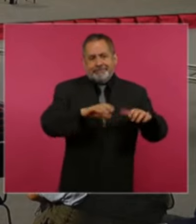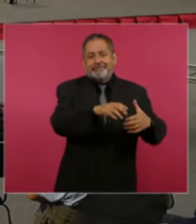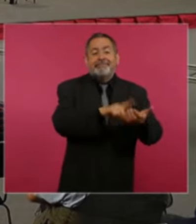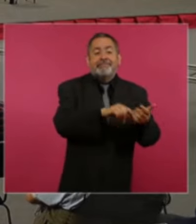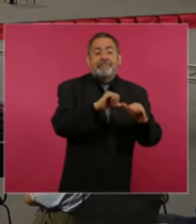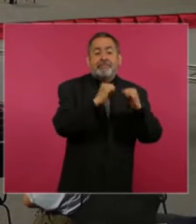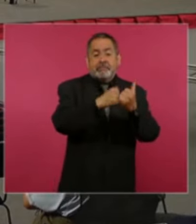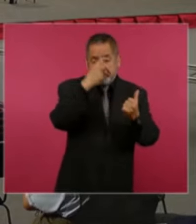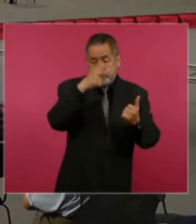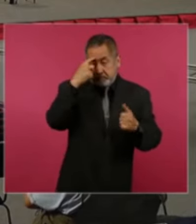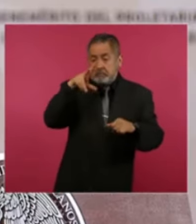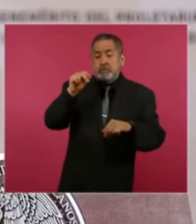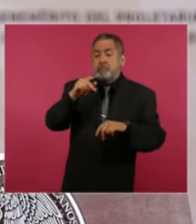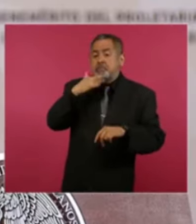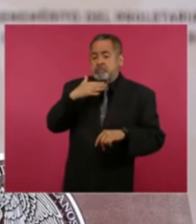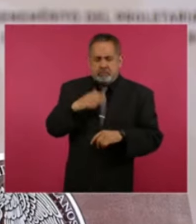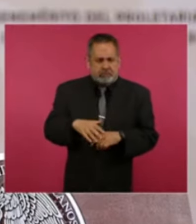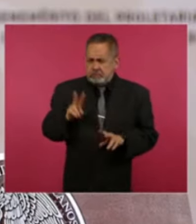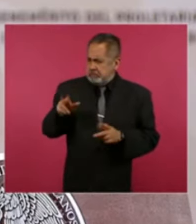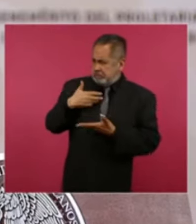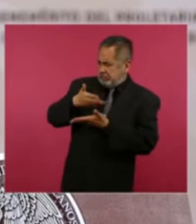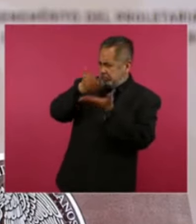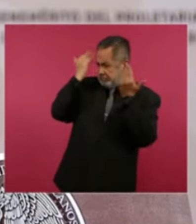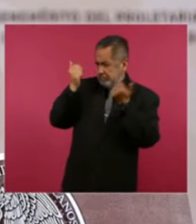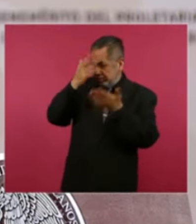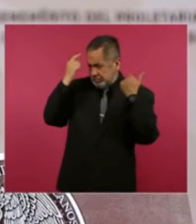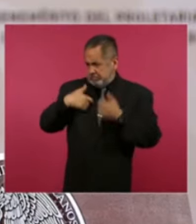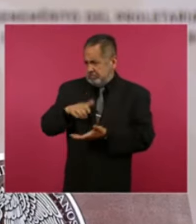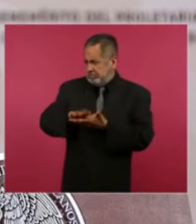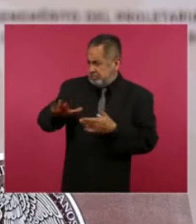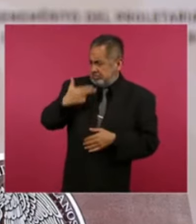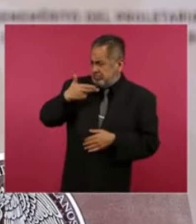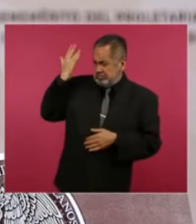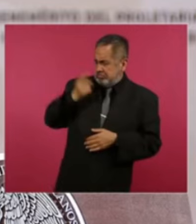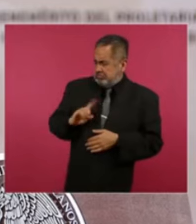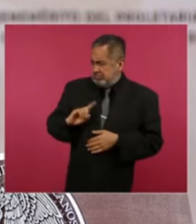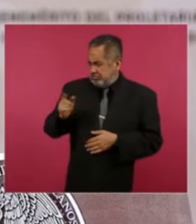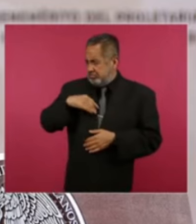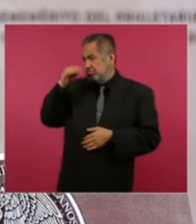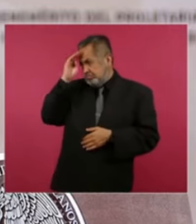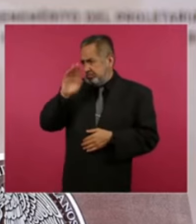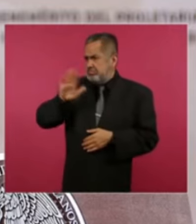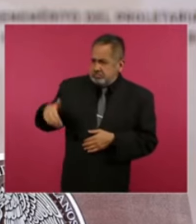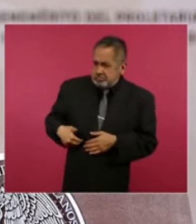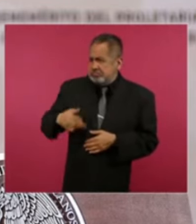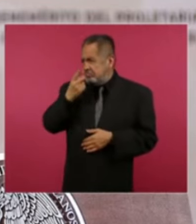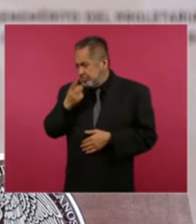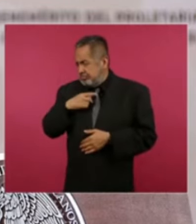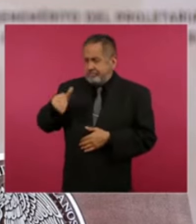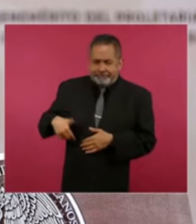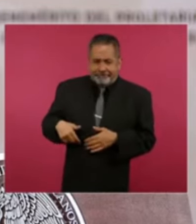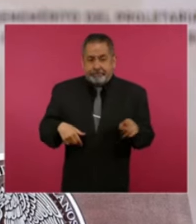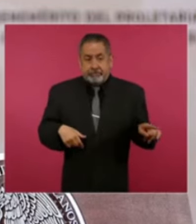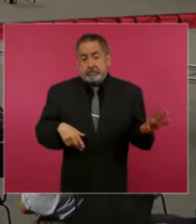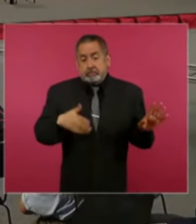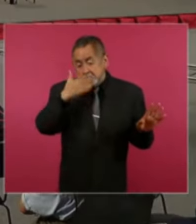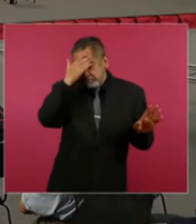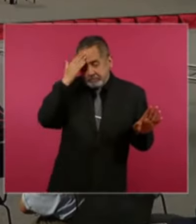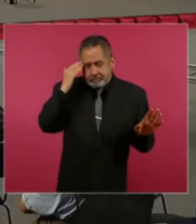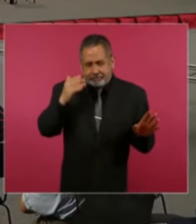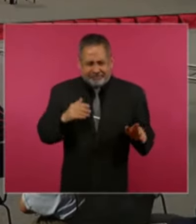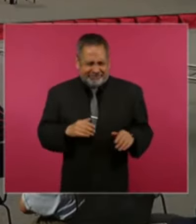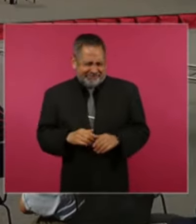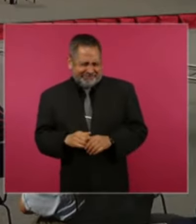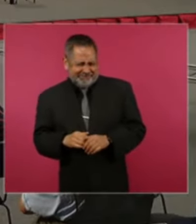asegura que no sabía que su marido se quitó la vida, ya que dice que siempre pensó que habría sido un accidente de trabajo. ¿No les